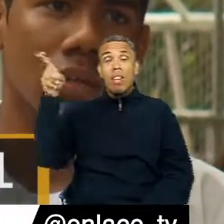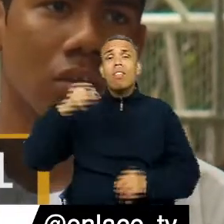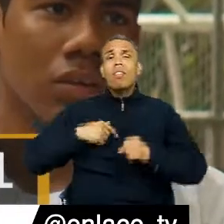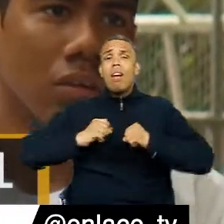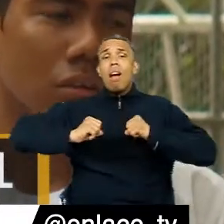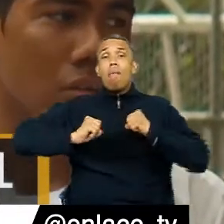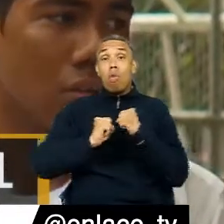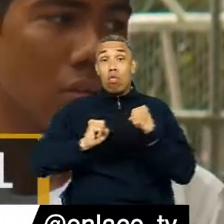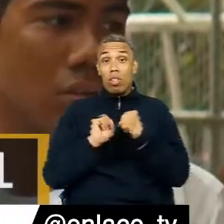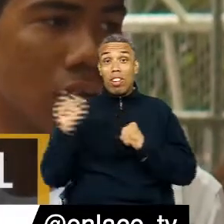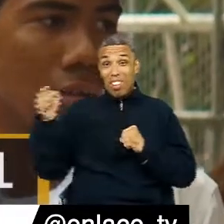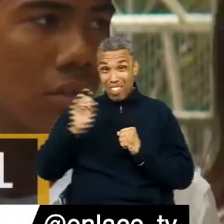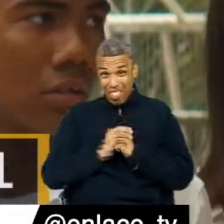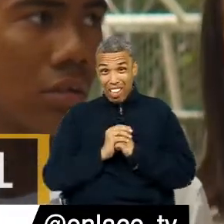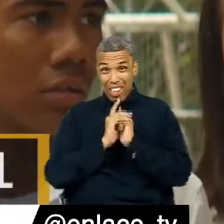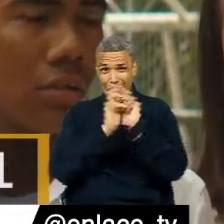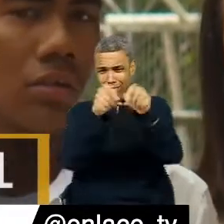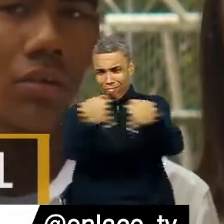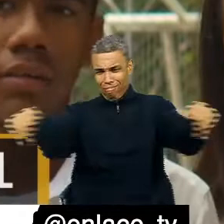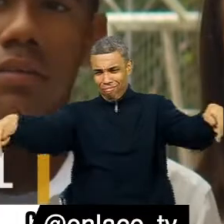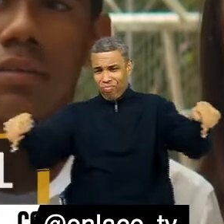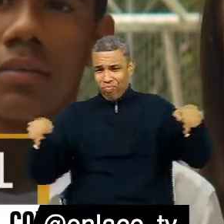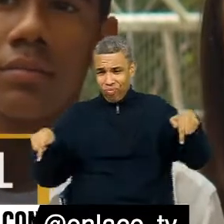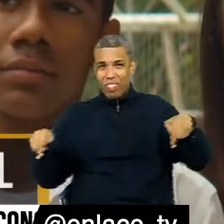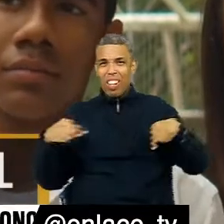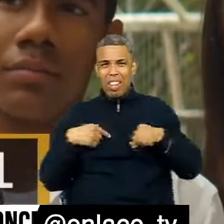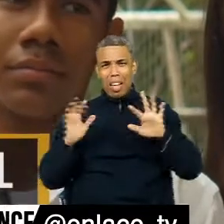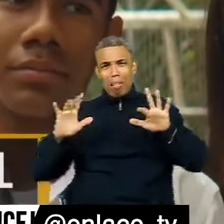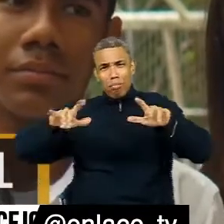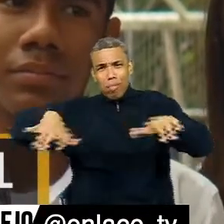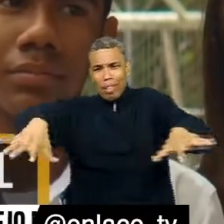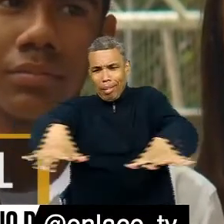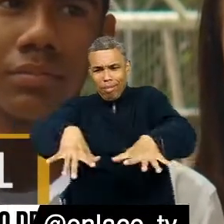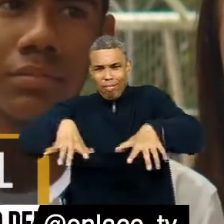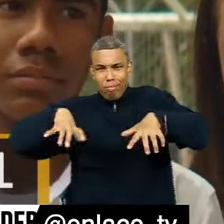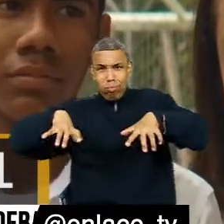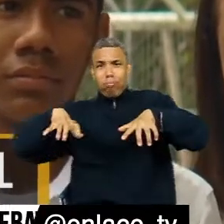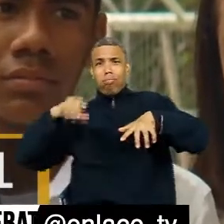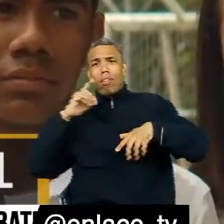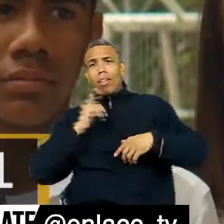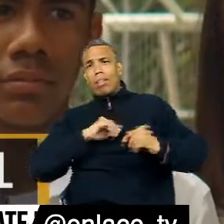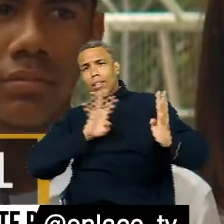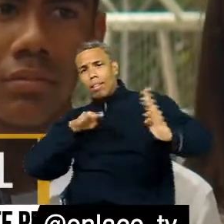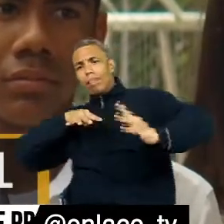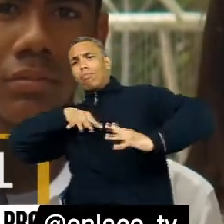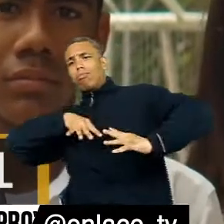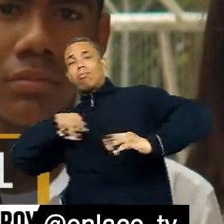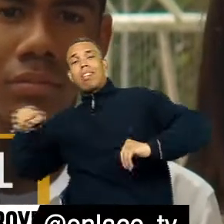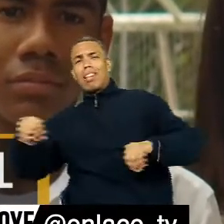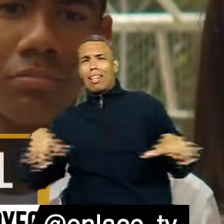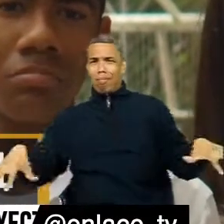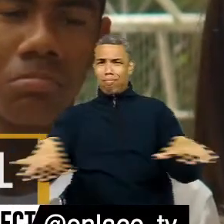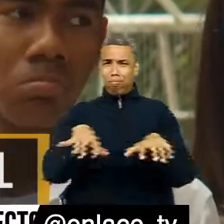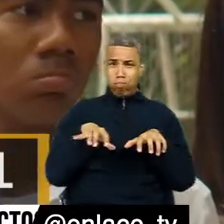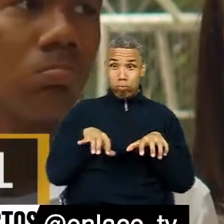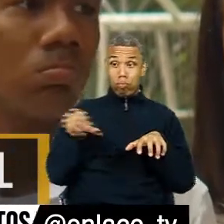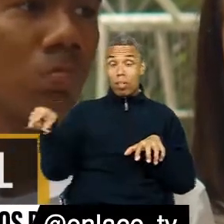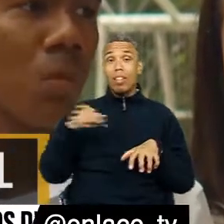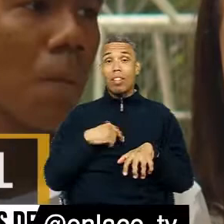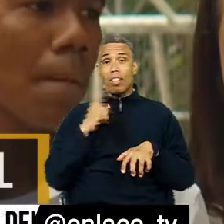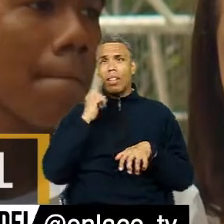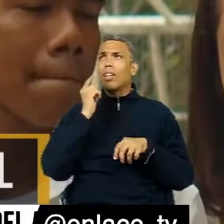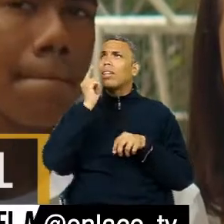Mickey en Bogotá y pues obviamente son 7 jóvenes que son los que van a representar